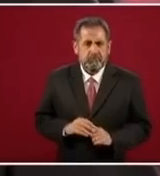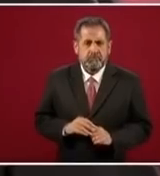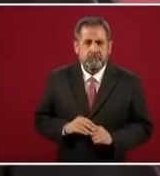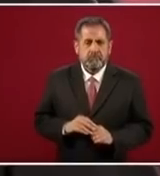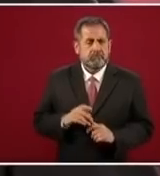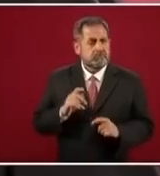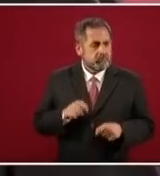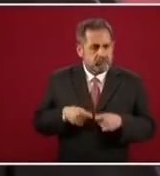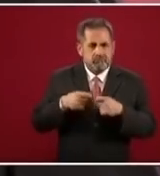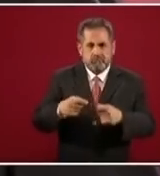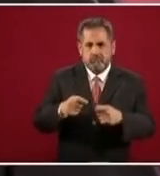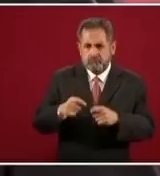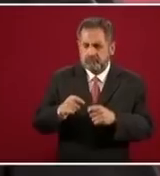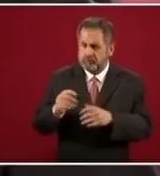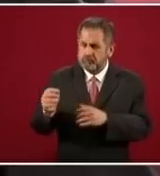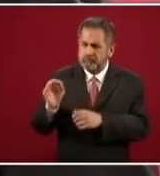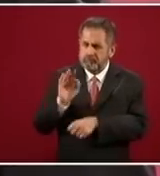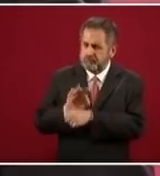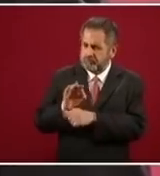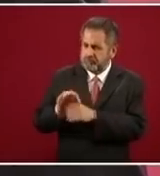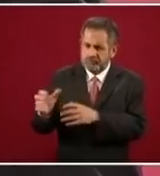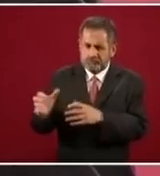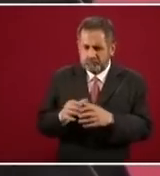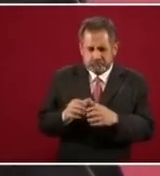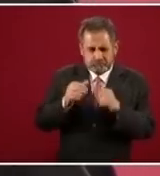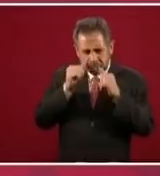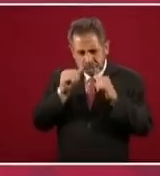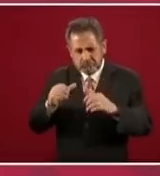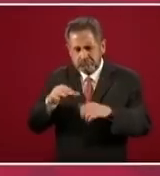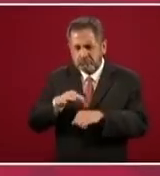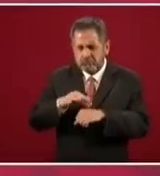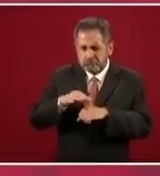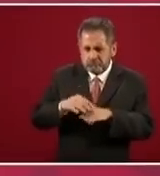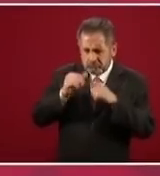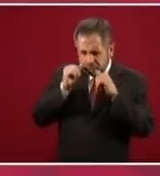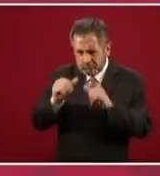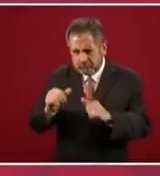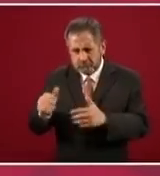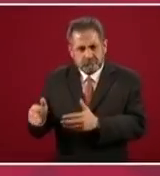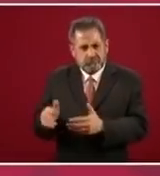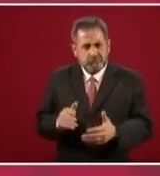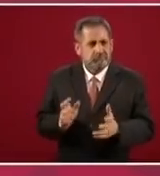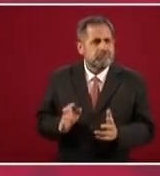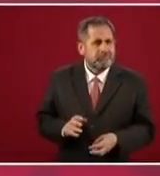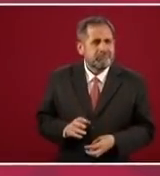Se les ha dado refugios, se les ha dado atención médica.